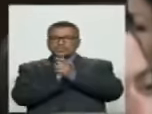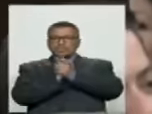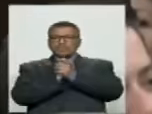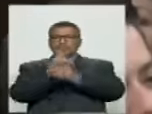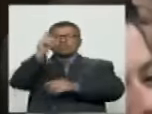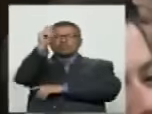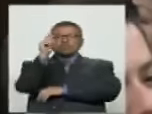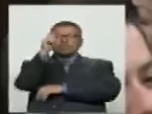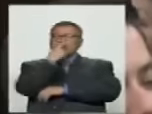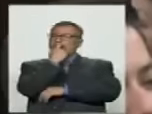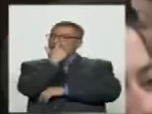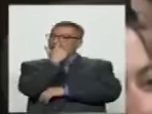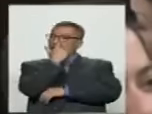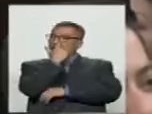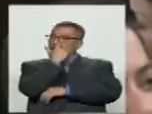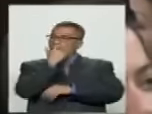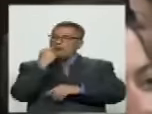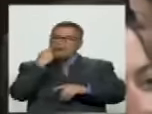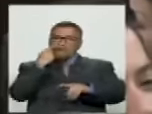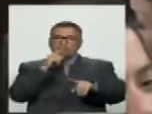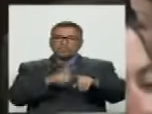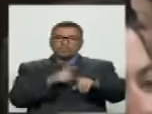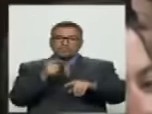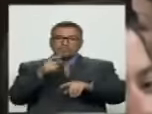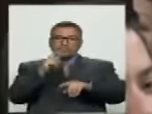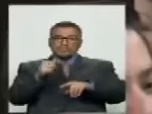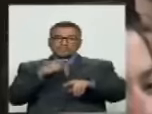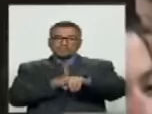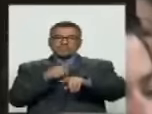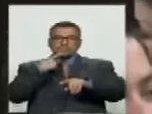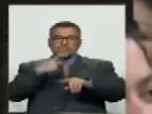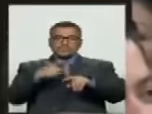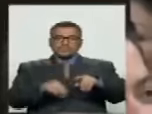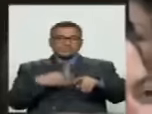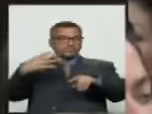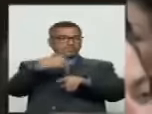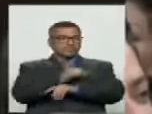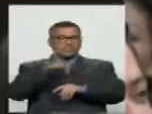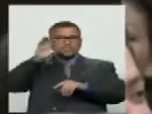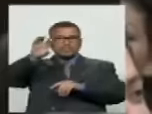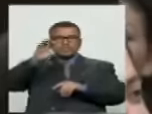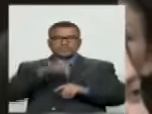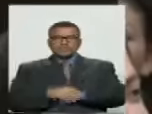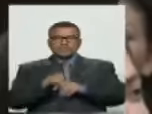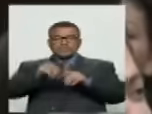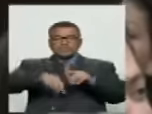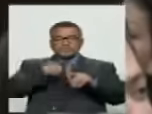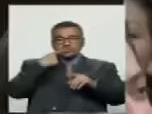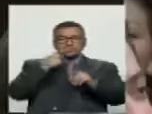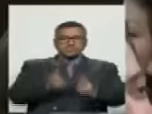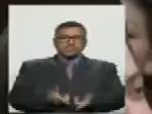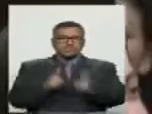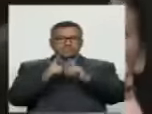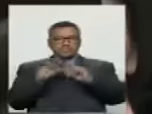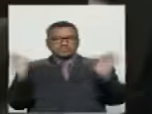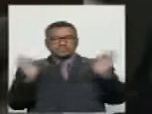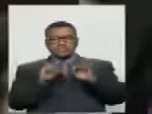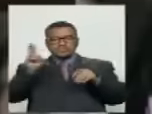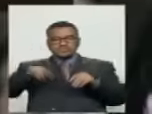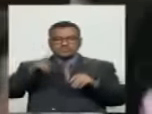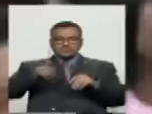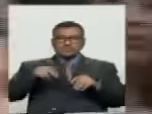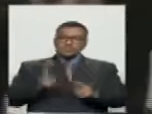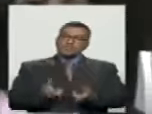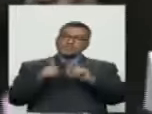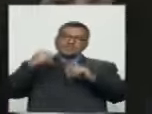parlamentarios, contextualizar un poco para que no olvidemos de lo que hemos logrado como nación y que no podemos permitir ni vamos a permitir que se